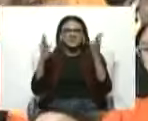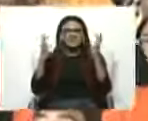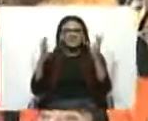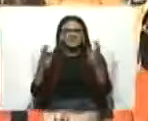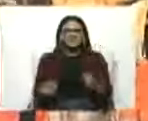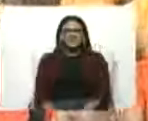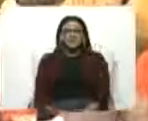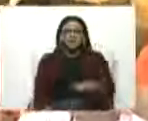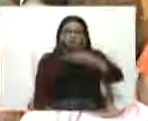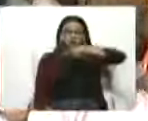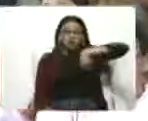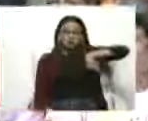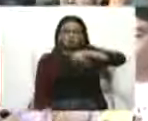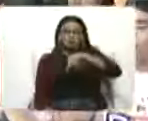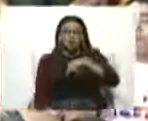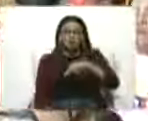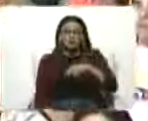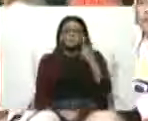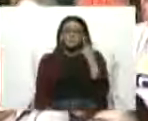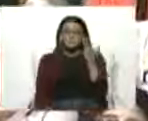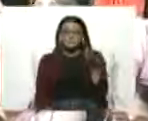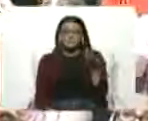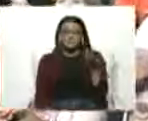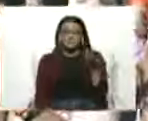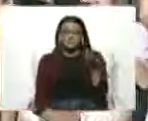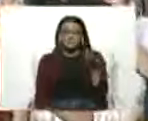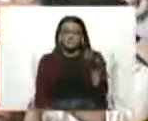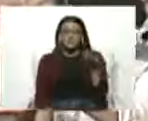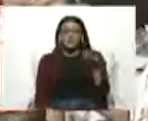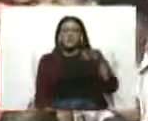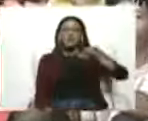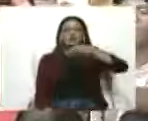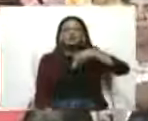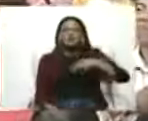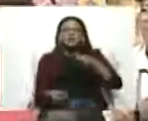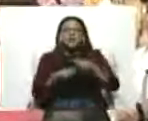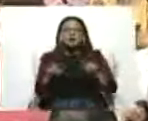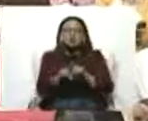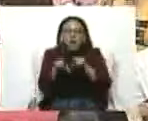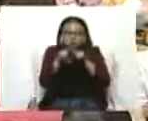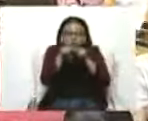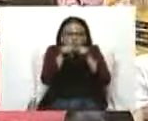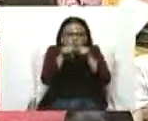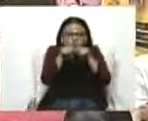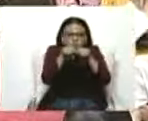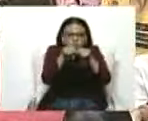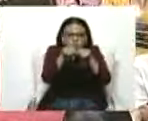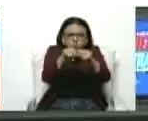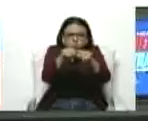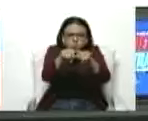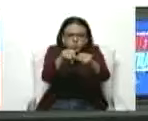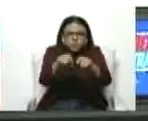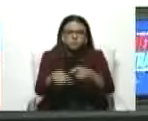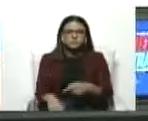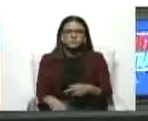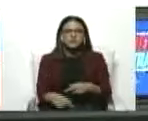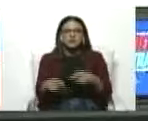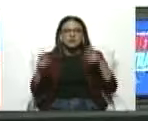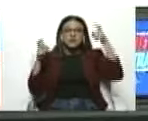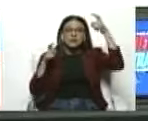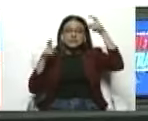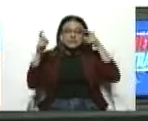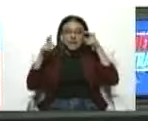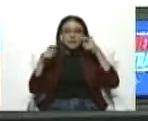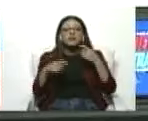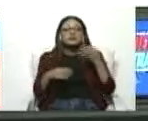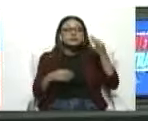Nosotros, mira, la paz, esto es paralelo. El comandante Chávez decía, perdónenme los restos de los partidos,